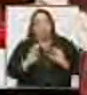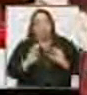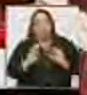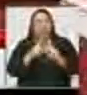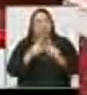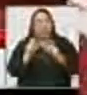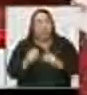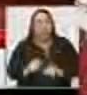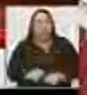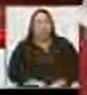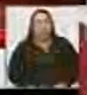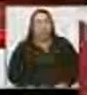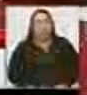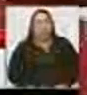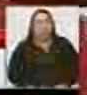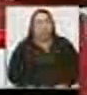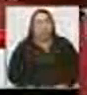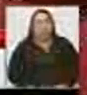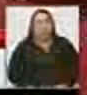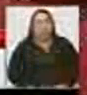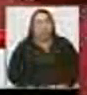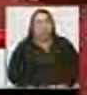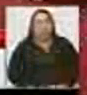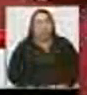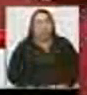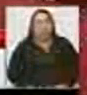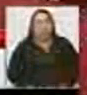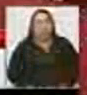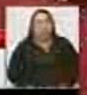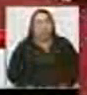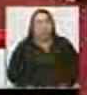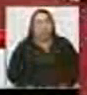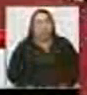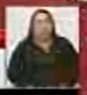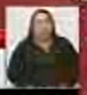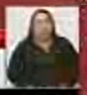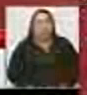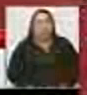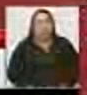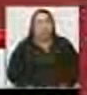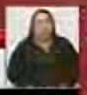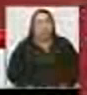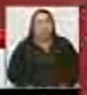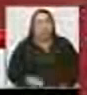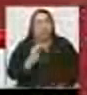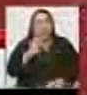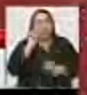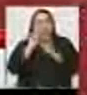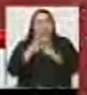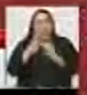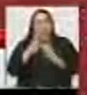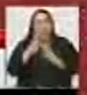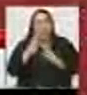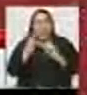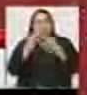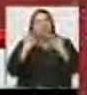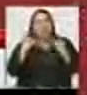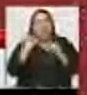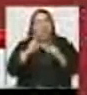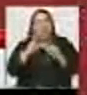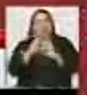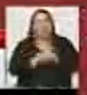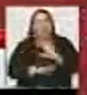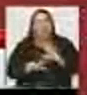procesos de consulta previa sobre las siguientes materias: 4 en minería, 2 en electricidad, 2 en